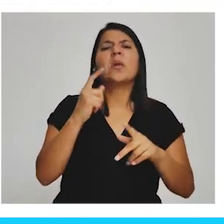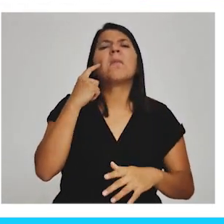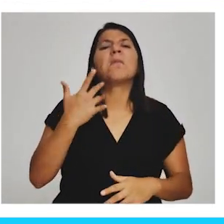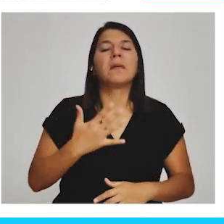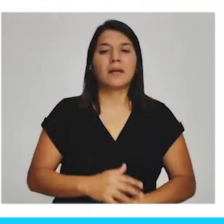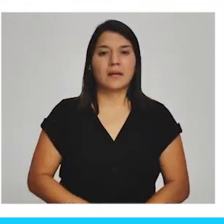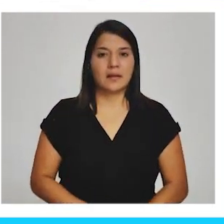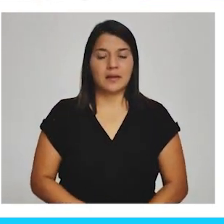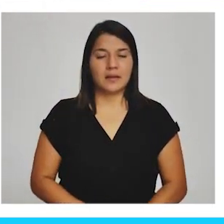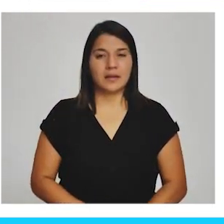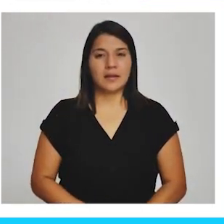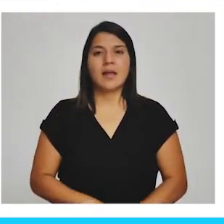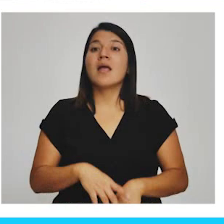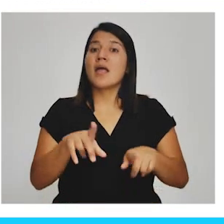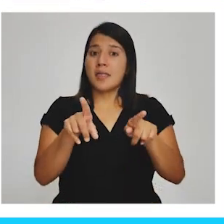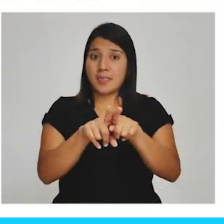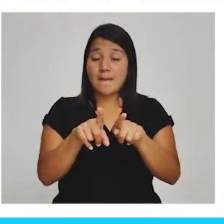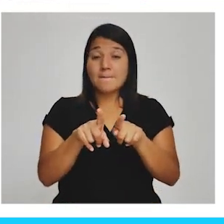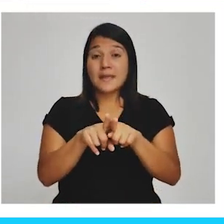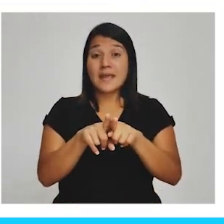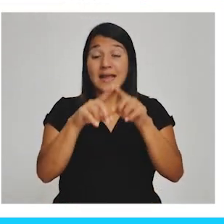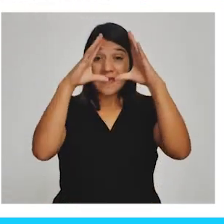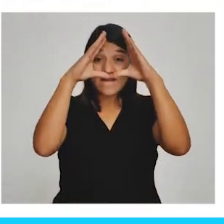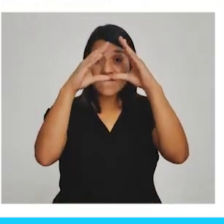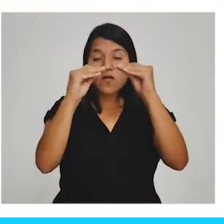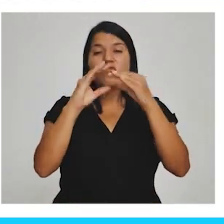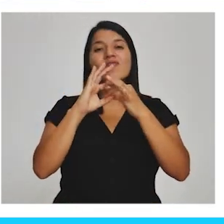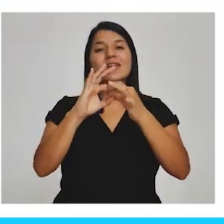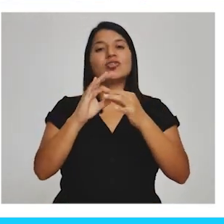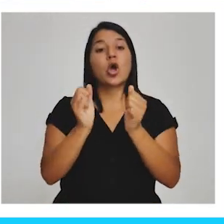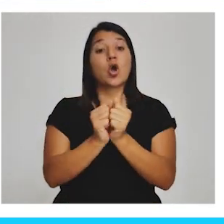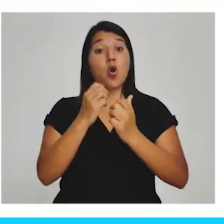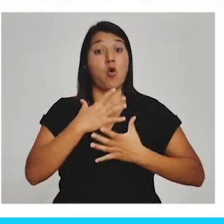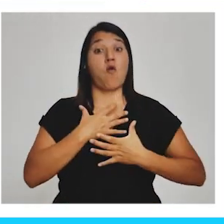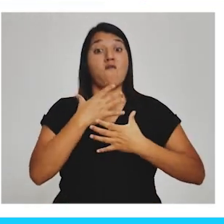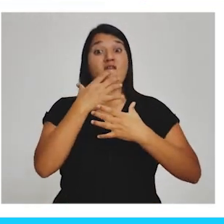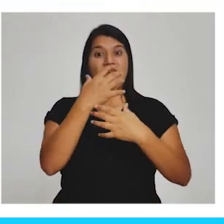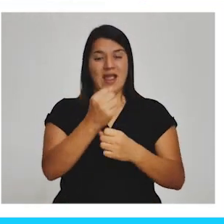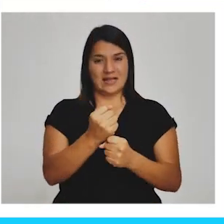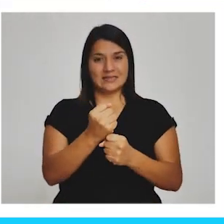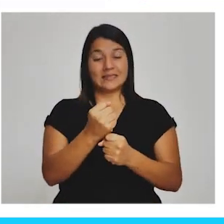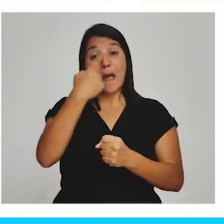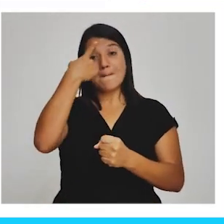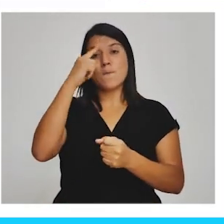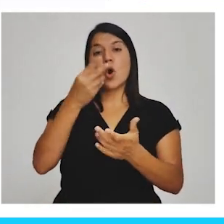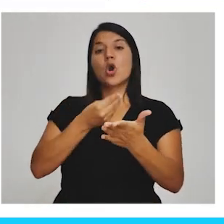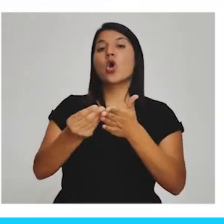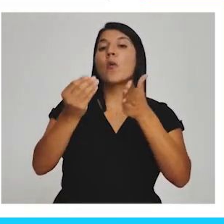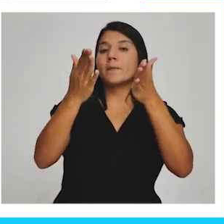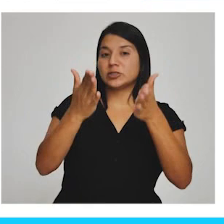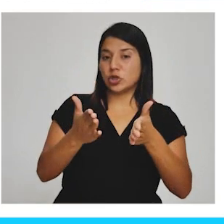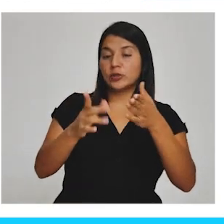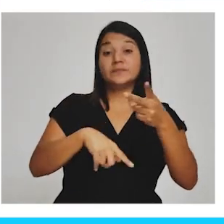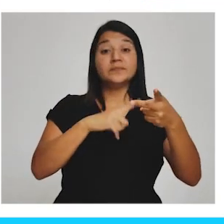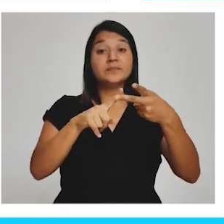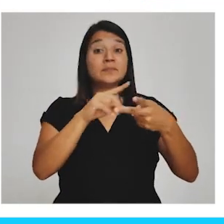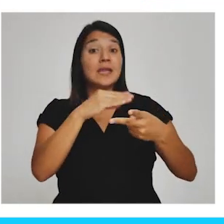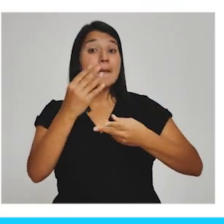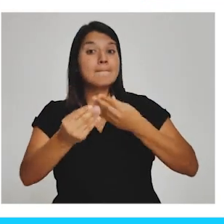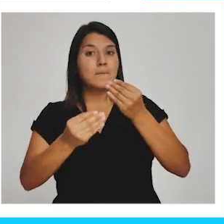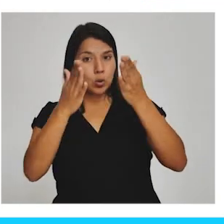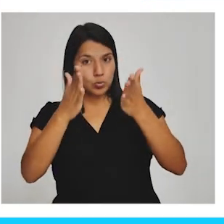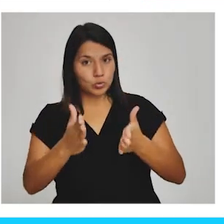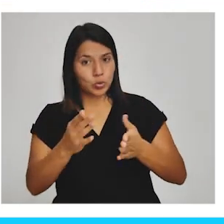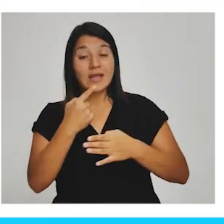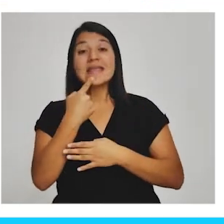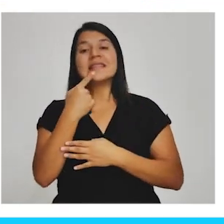nos respaldan también las cifras de confianza de los consumidores y de los productores. Según el índice de